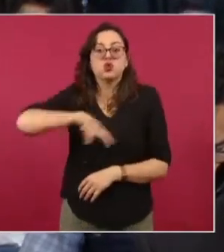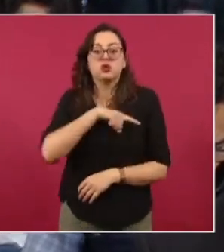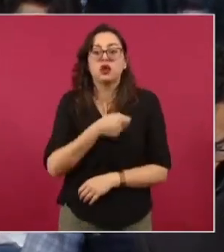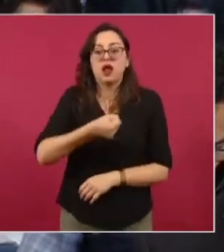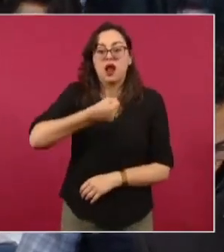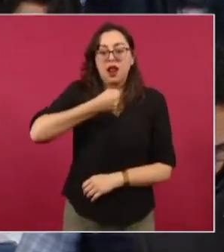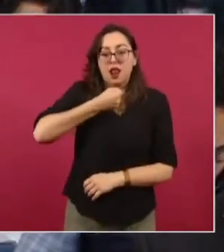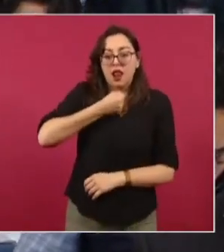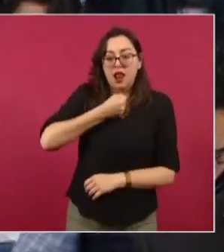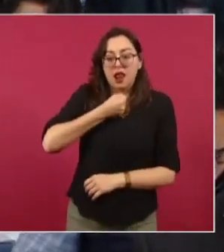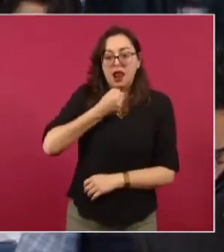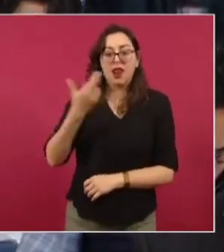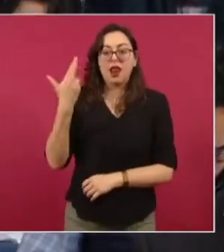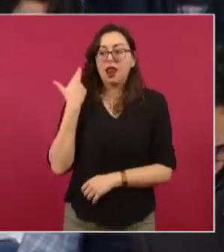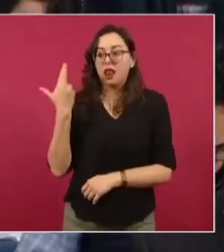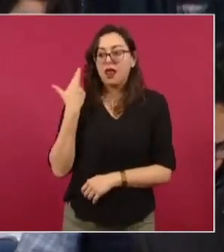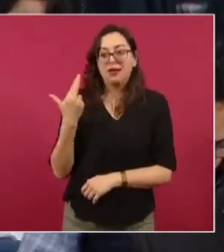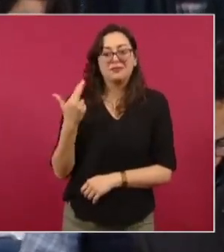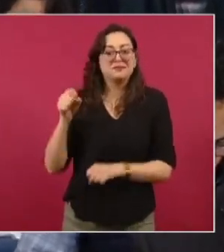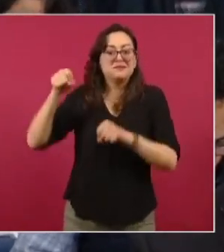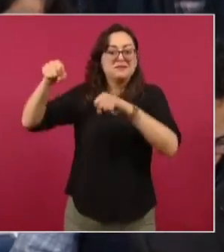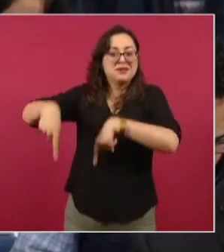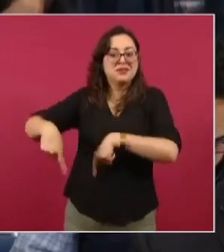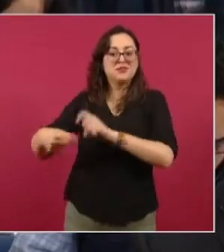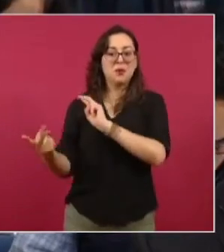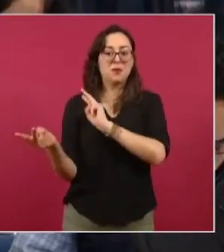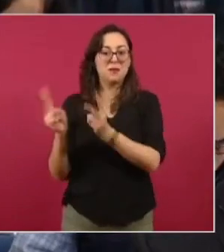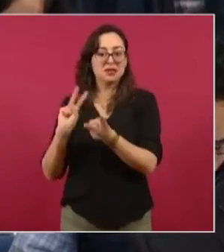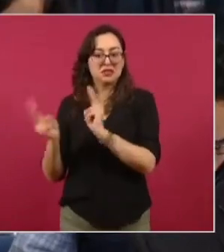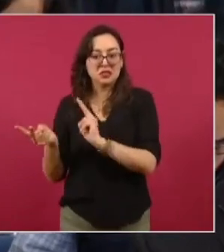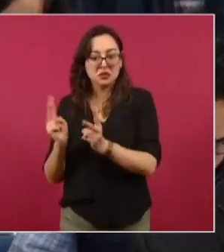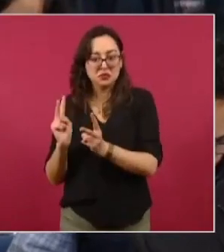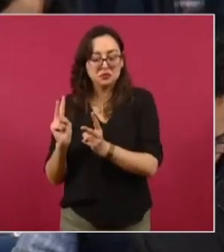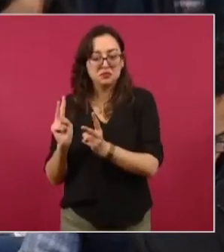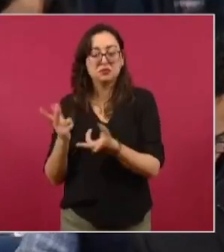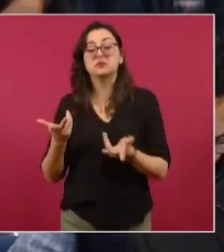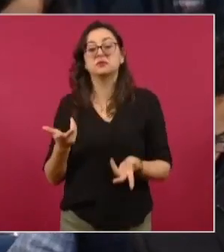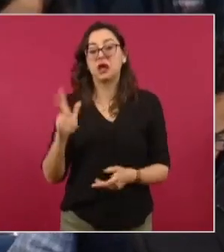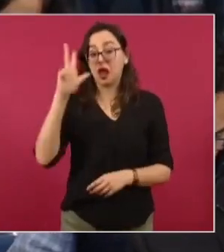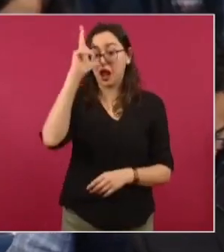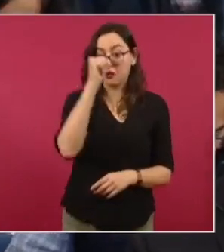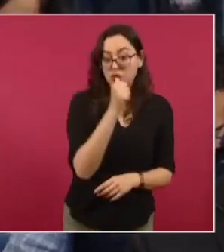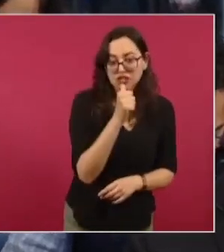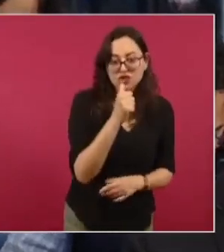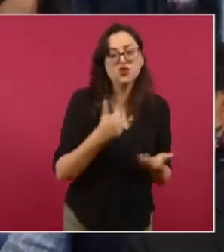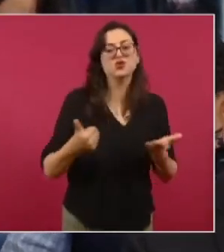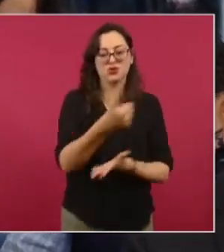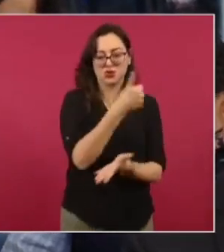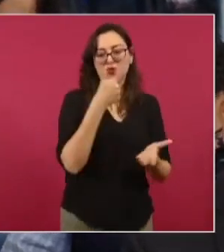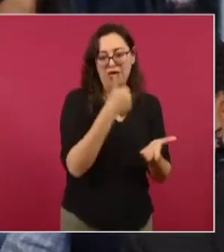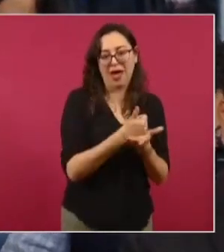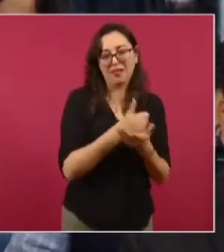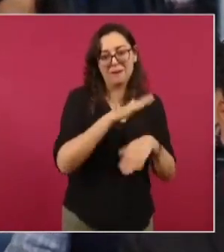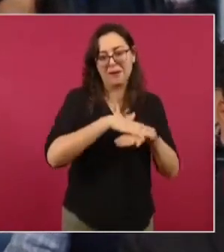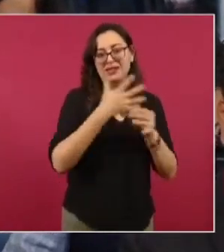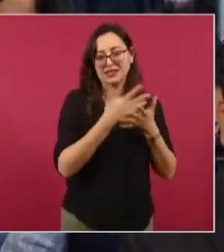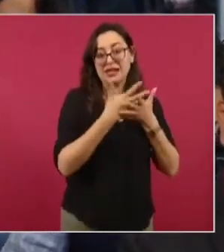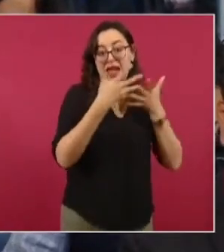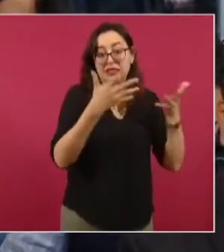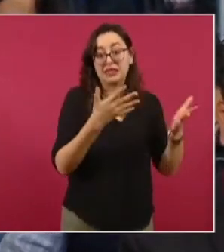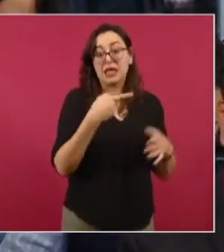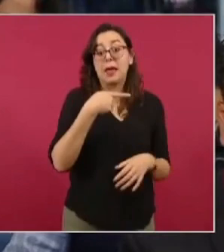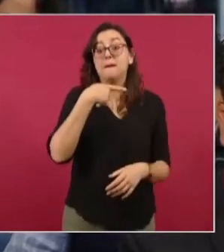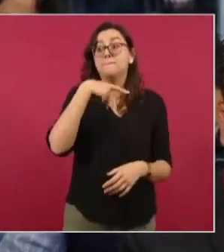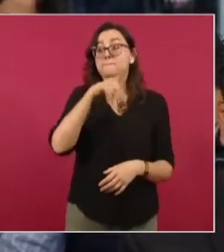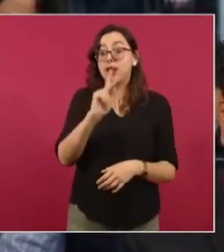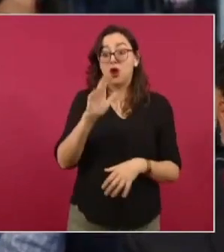yo vengo de Hermosillo Sonora ahí le hablamos a la ciudad pero de repente le hablan a la comunidad más pequeña con un